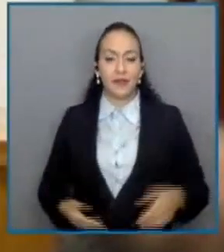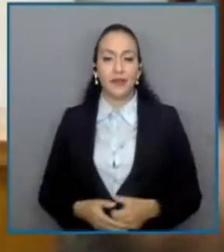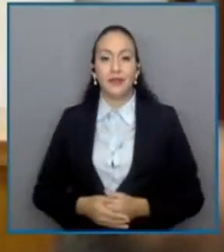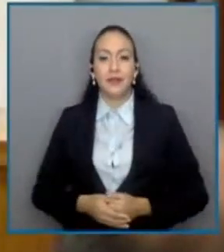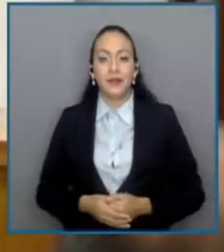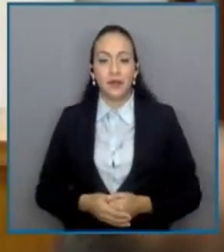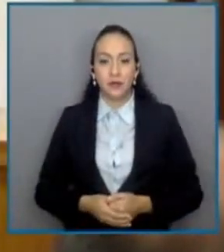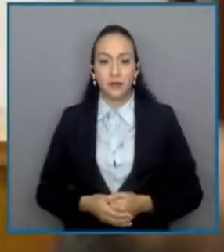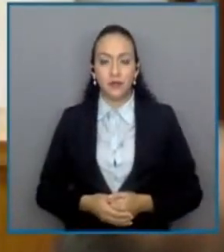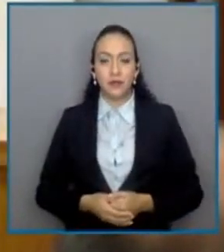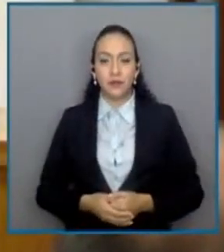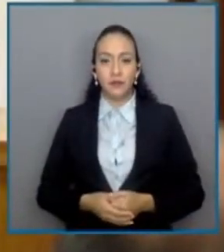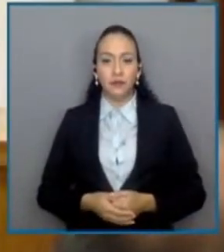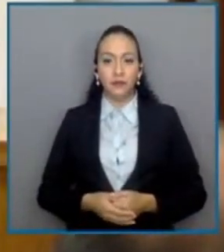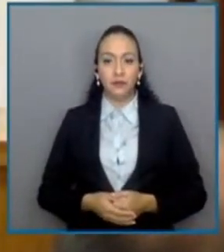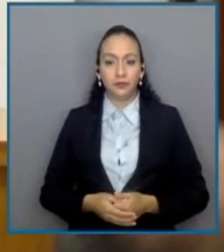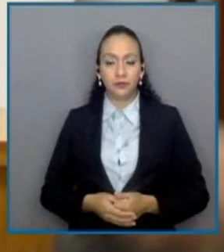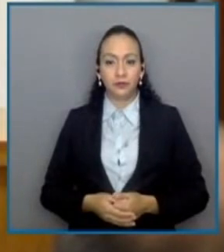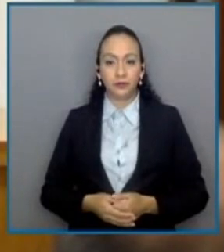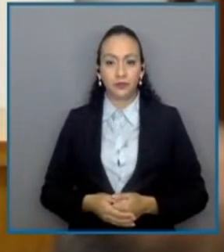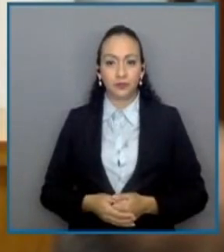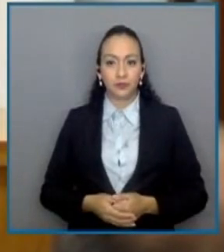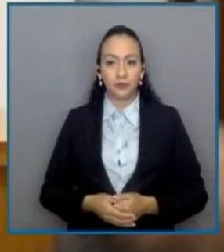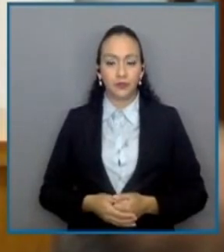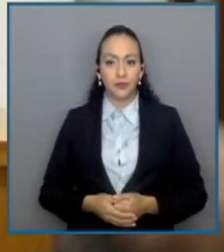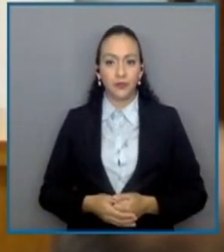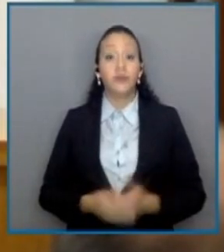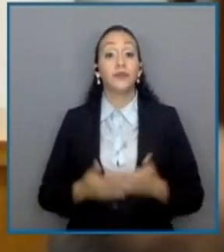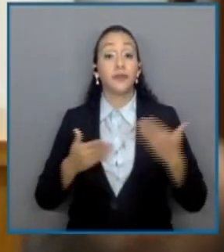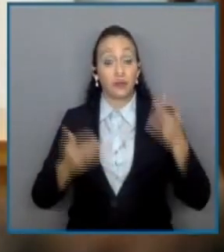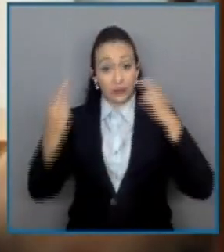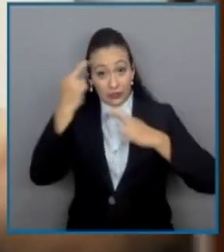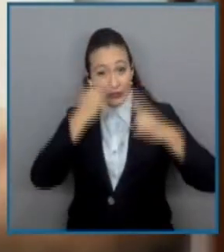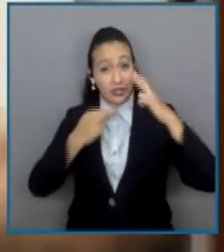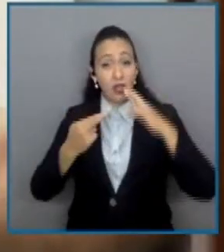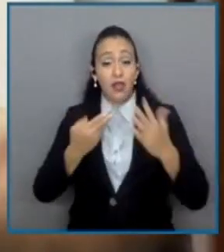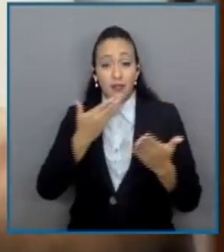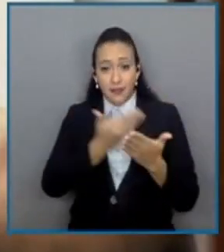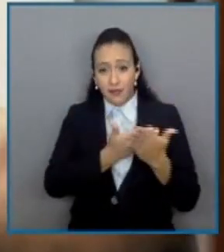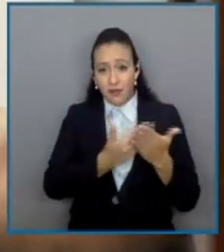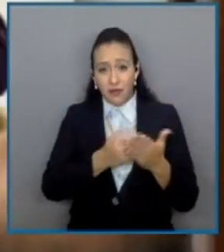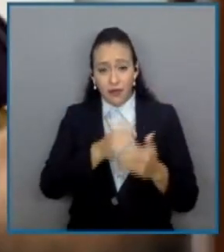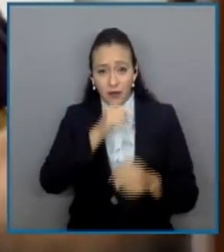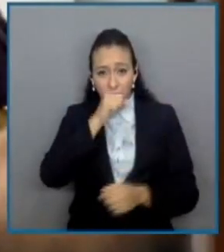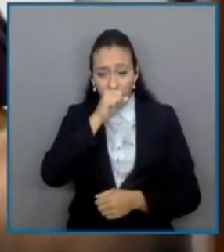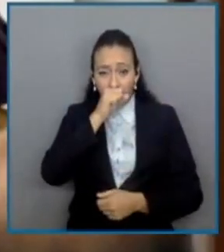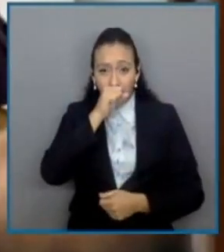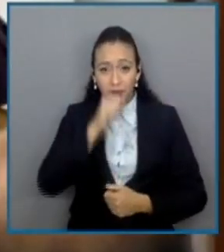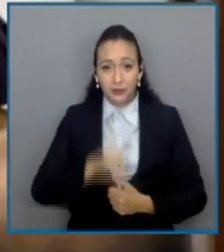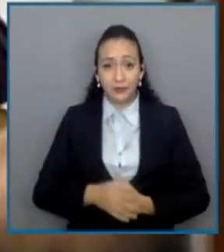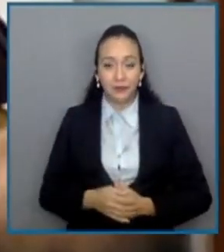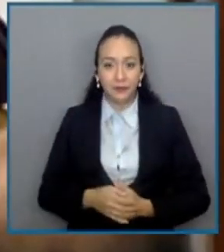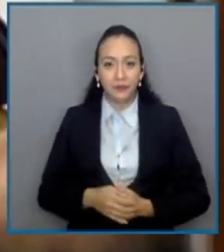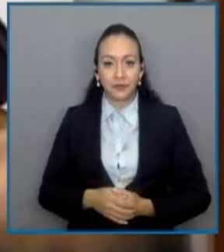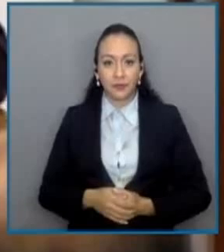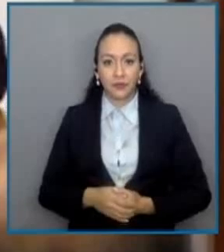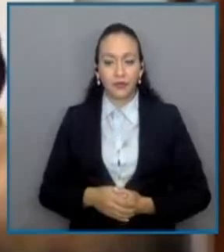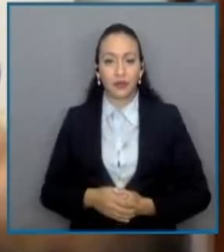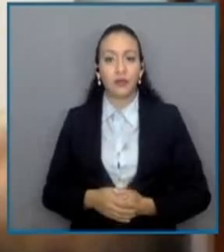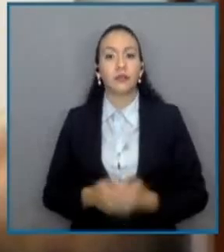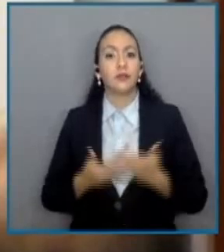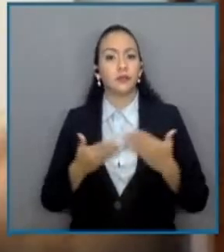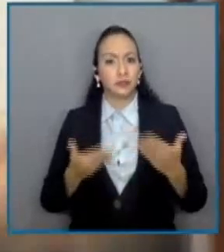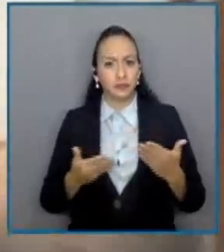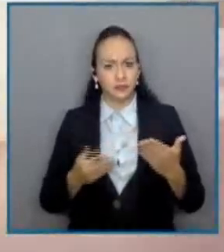El problema, como lo hemos venido diciendo, es que no está claro las reglas por las cuales